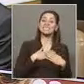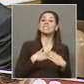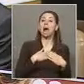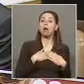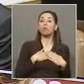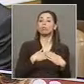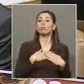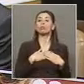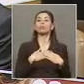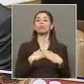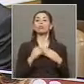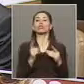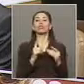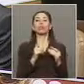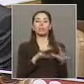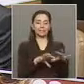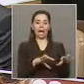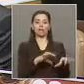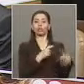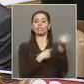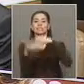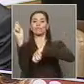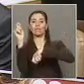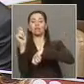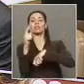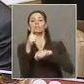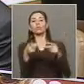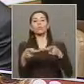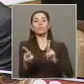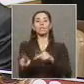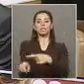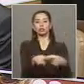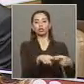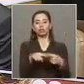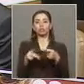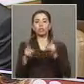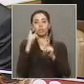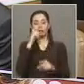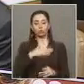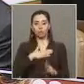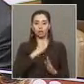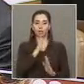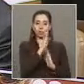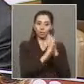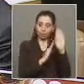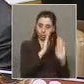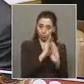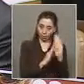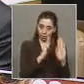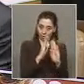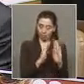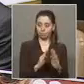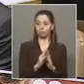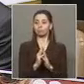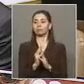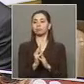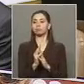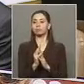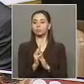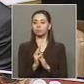no es un bien que se transa, es un derecho social y un derecho humano que hay que cautelar y que hay que cuidar.